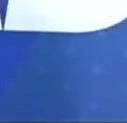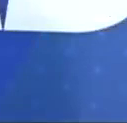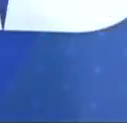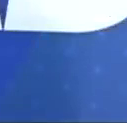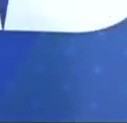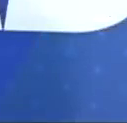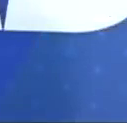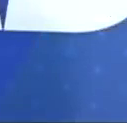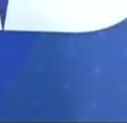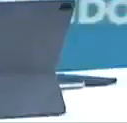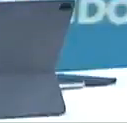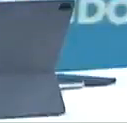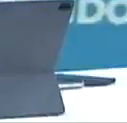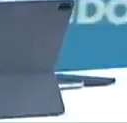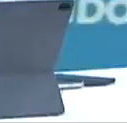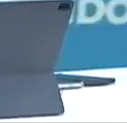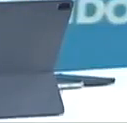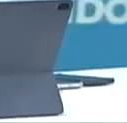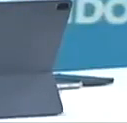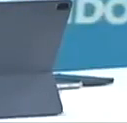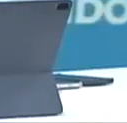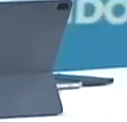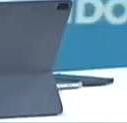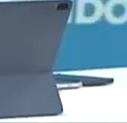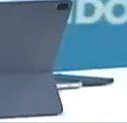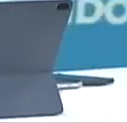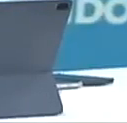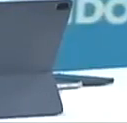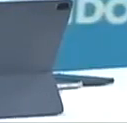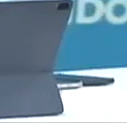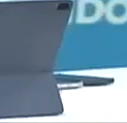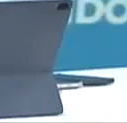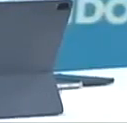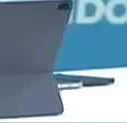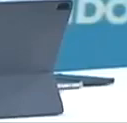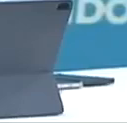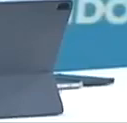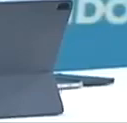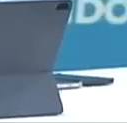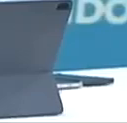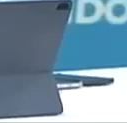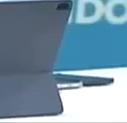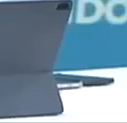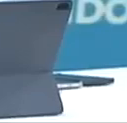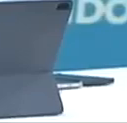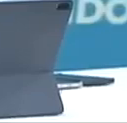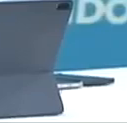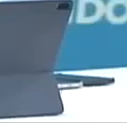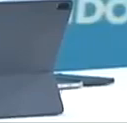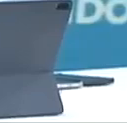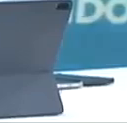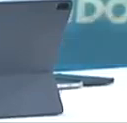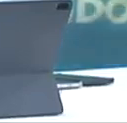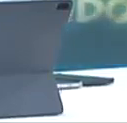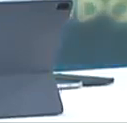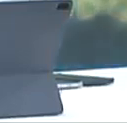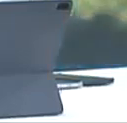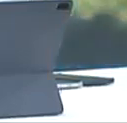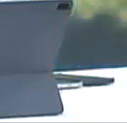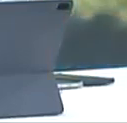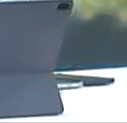se ha dedicado a trabajar un tema bello, de verdad. La conservación del oso